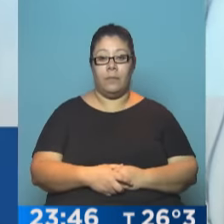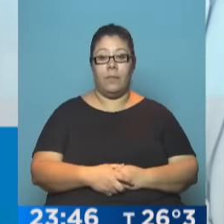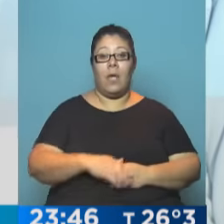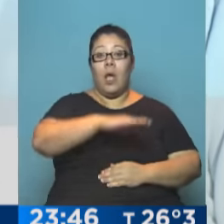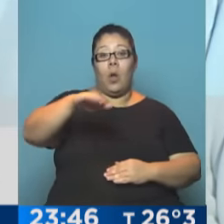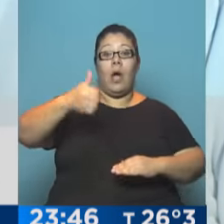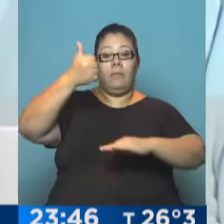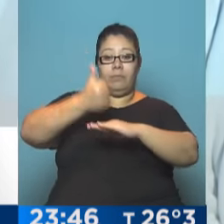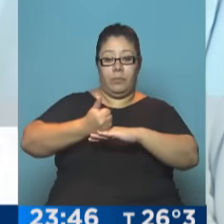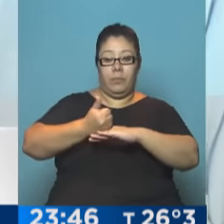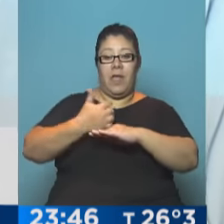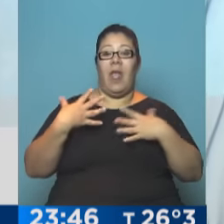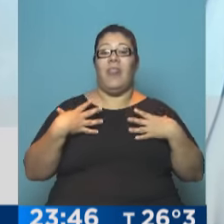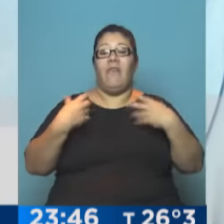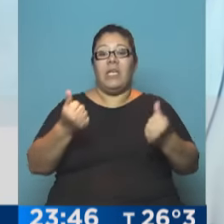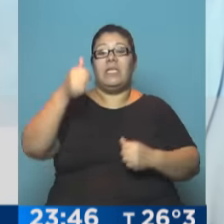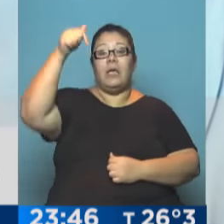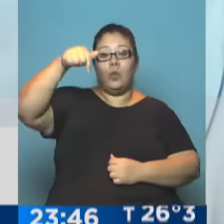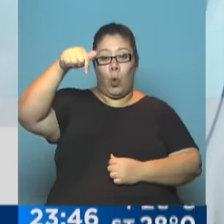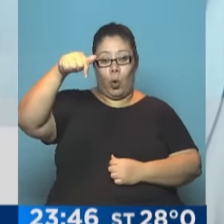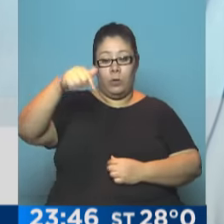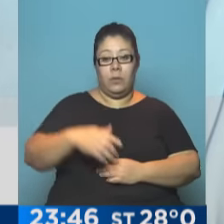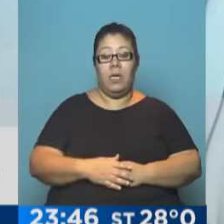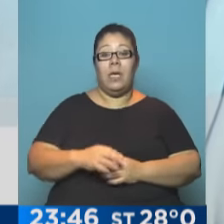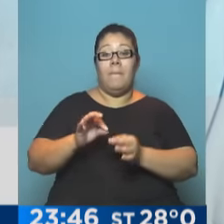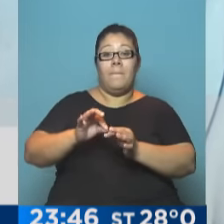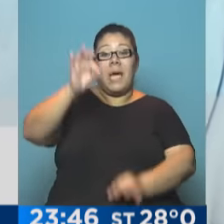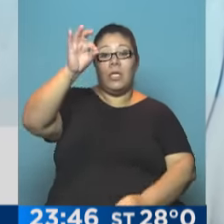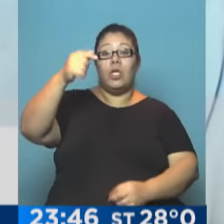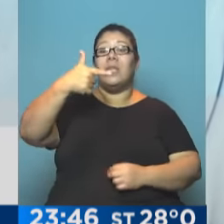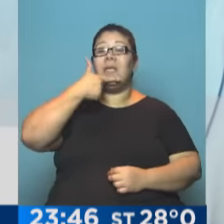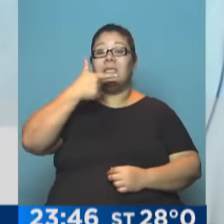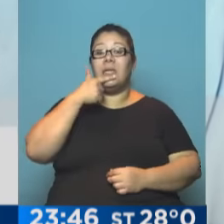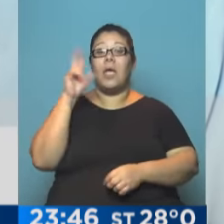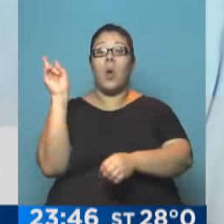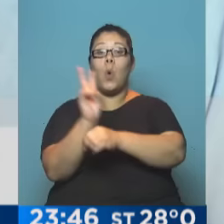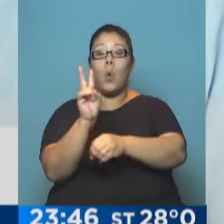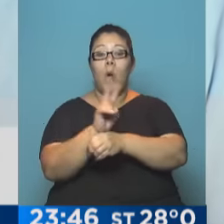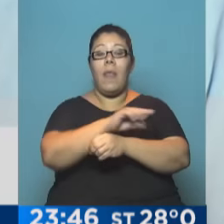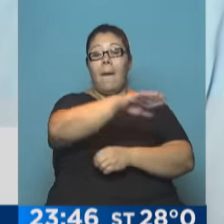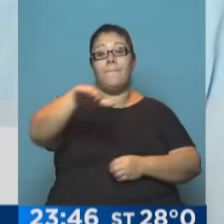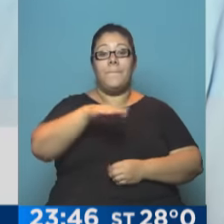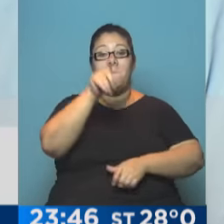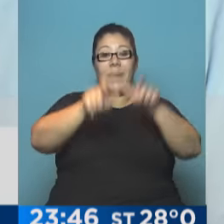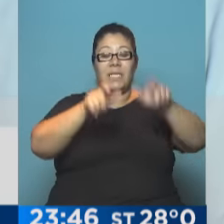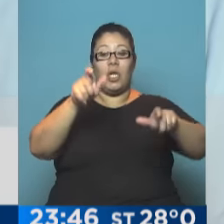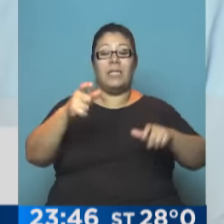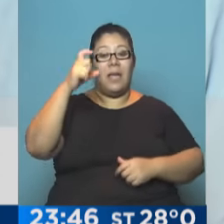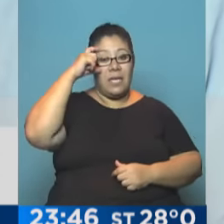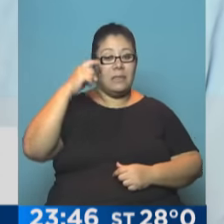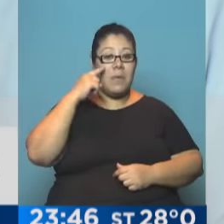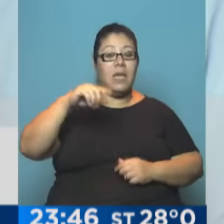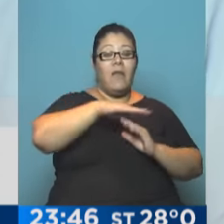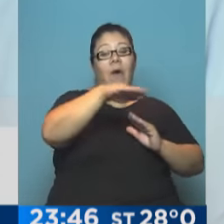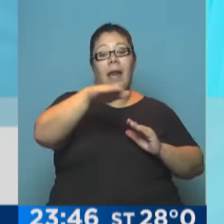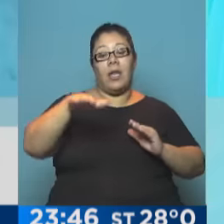Estamos en la Defensa Sur, que con sus 17 metros de altura protege a 10.000 habitantes de 8 barrios de la ciudad